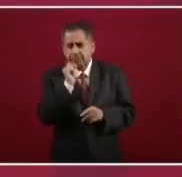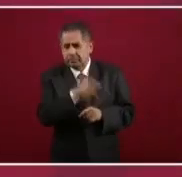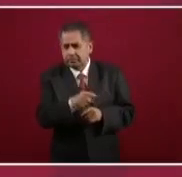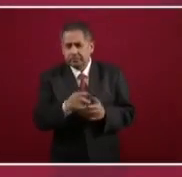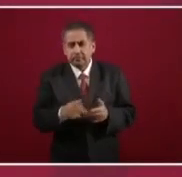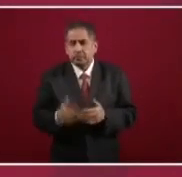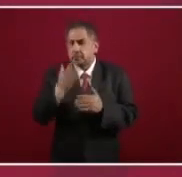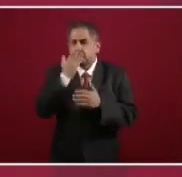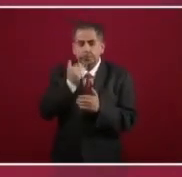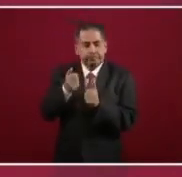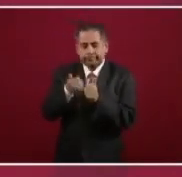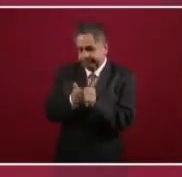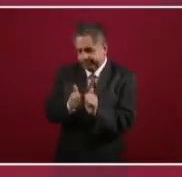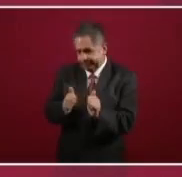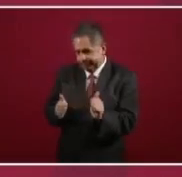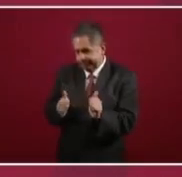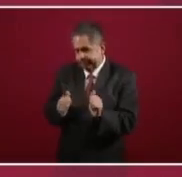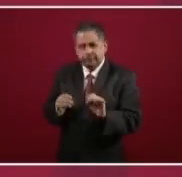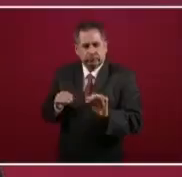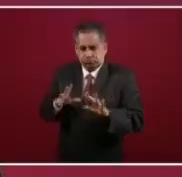no hay recesión